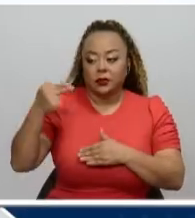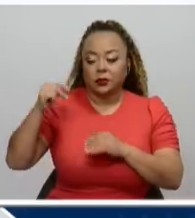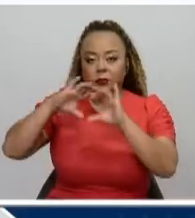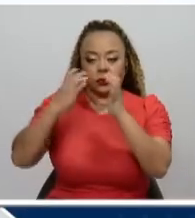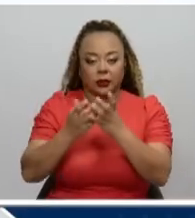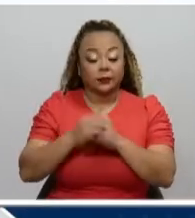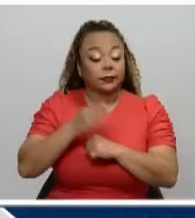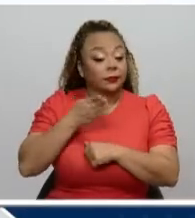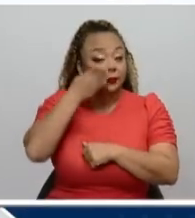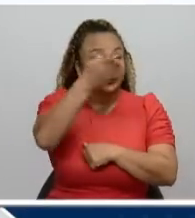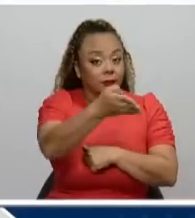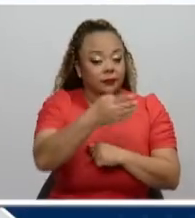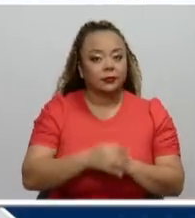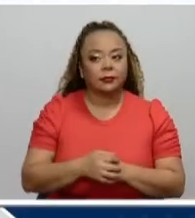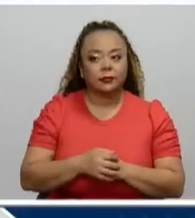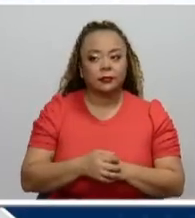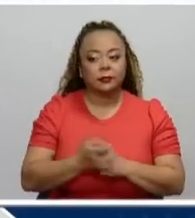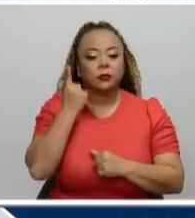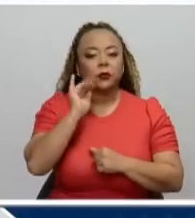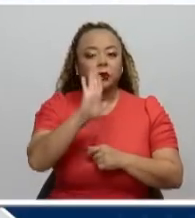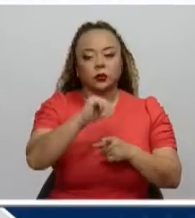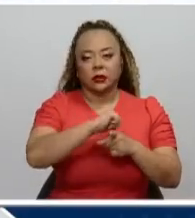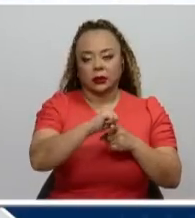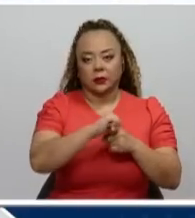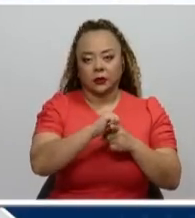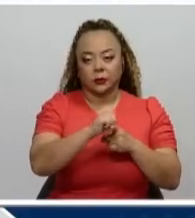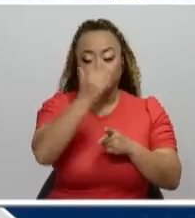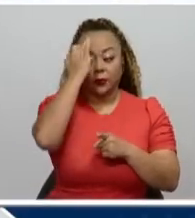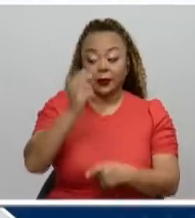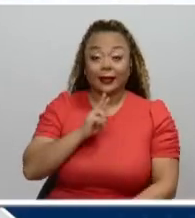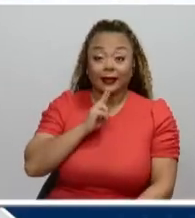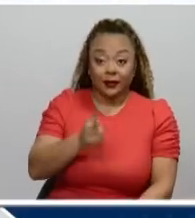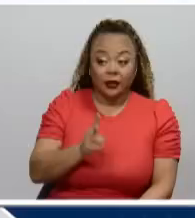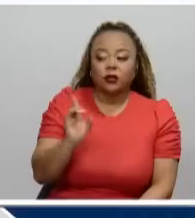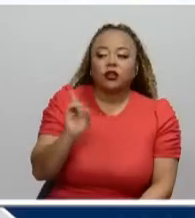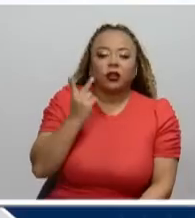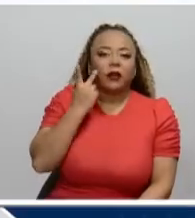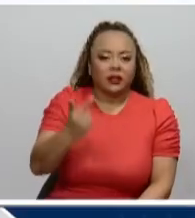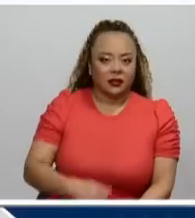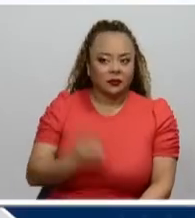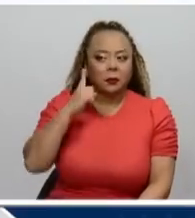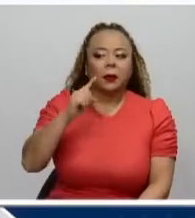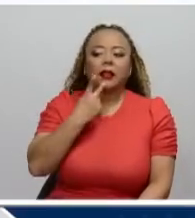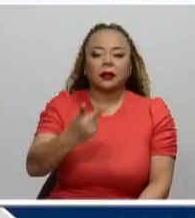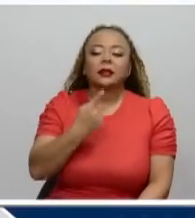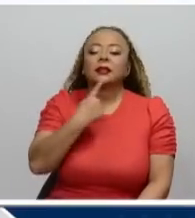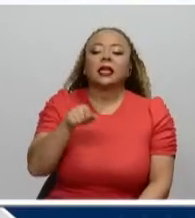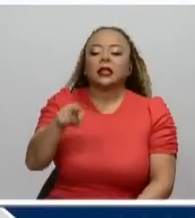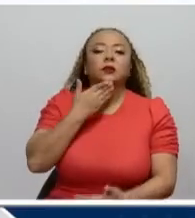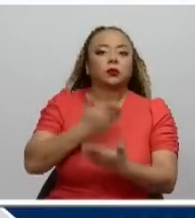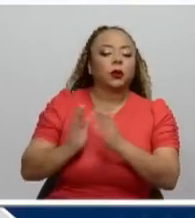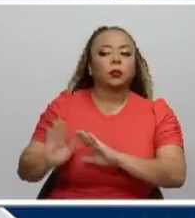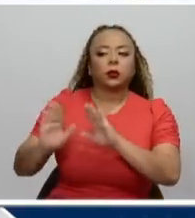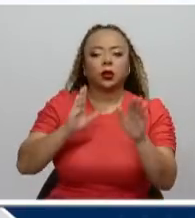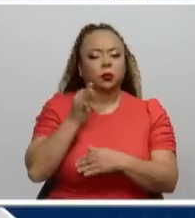que haya ido por sus entrenamientos porque de verdad dónde lo viste para decir es un buen portero